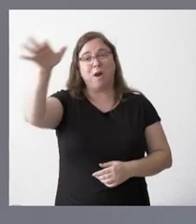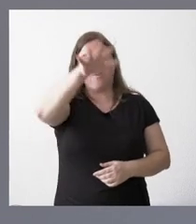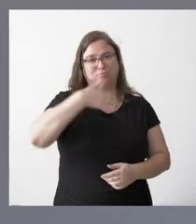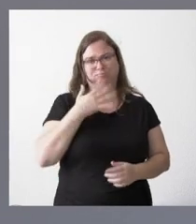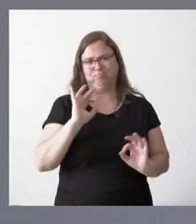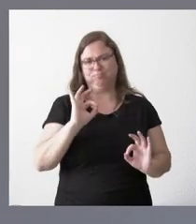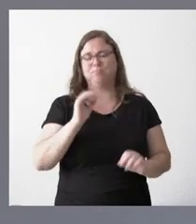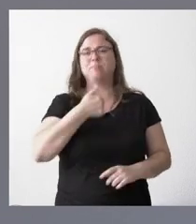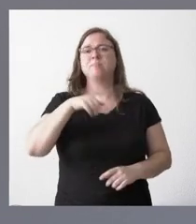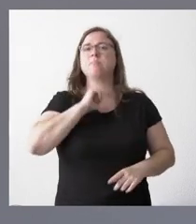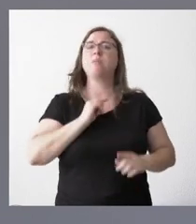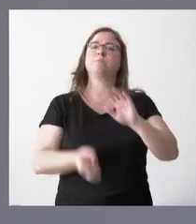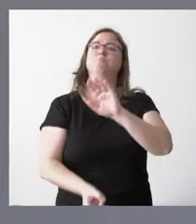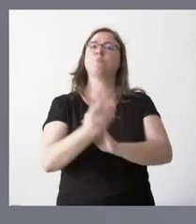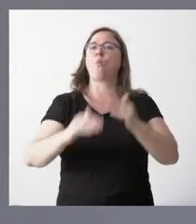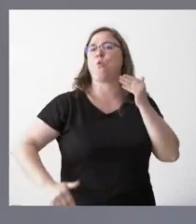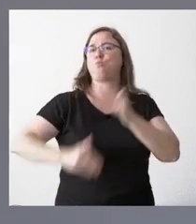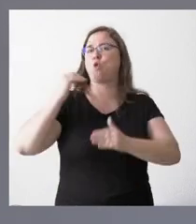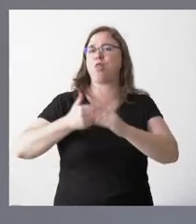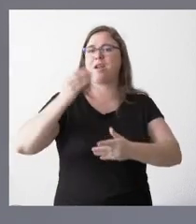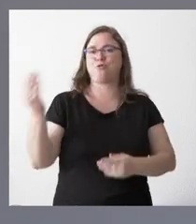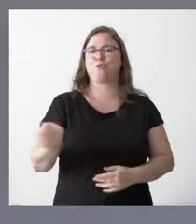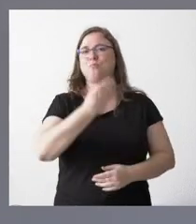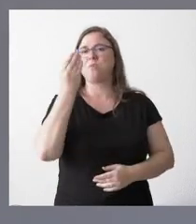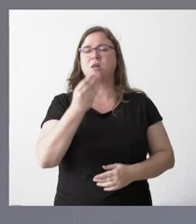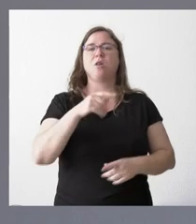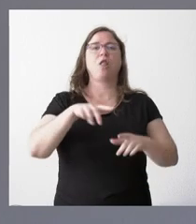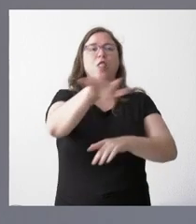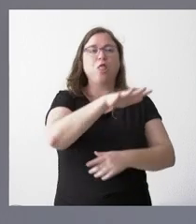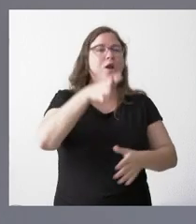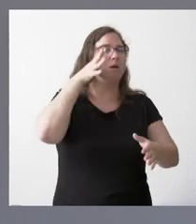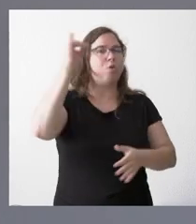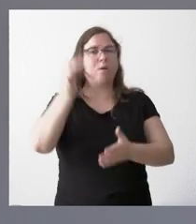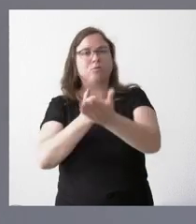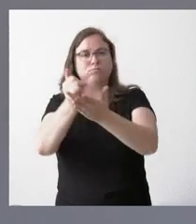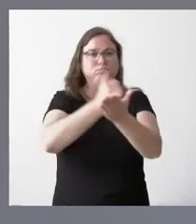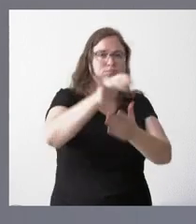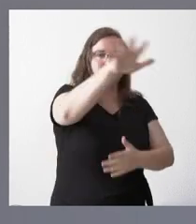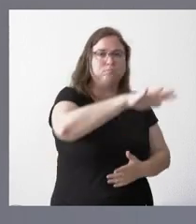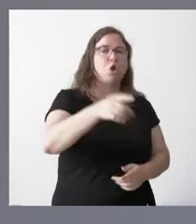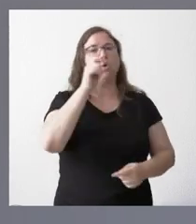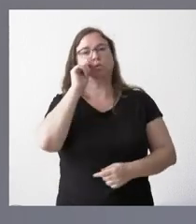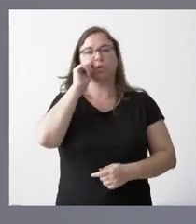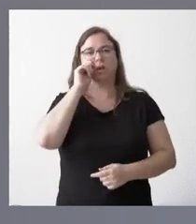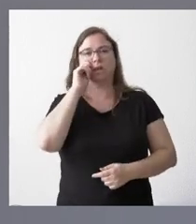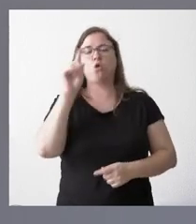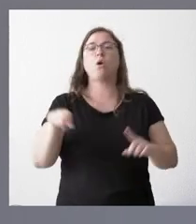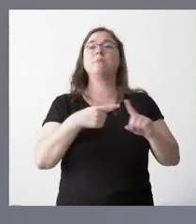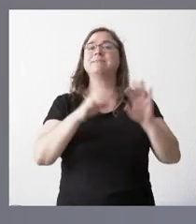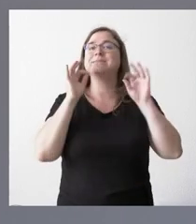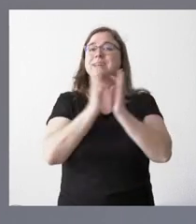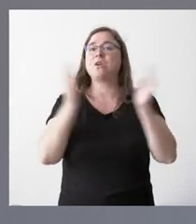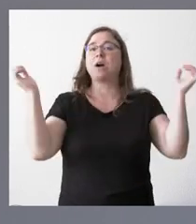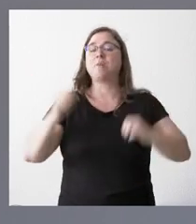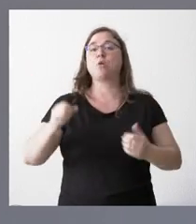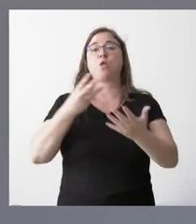se ha impulsado la modernización y mejora de diversas zonas rurales en el ámbito turístico, en concreto aprobando